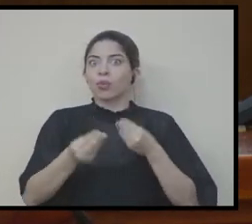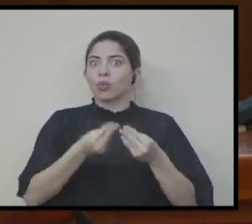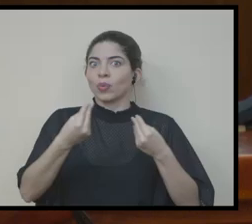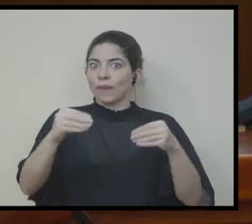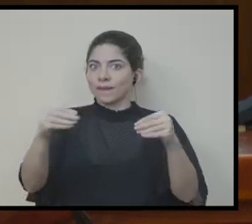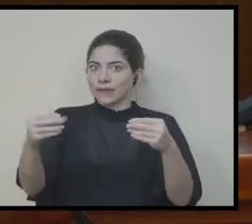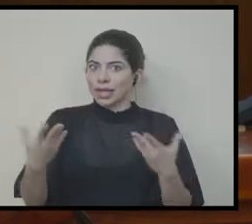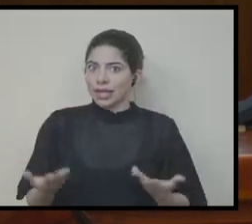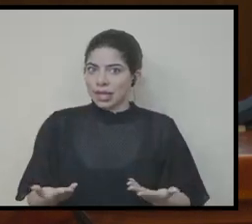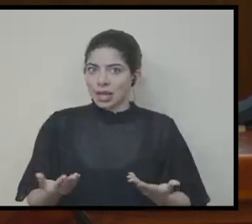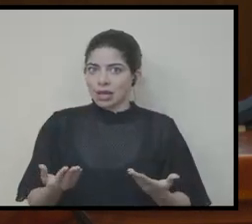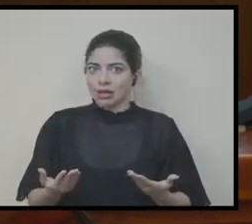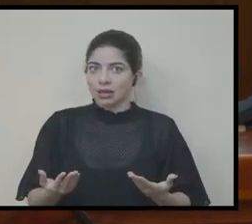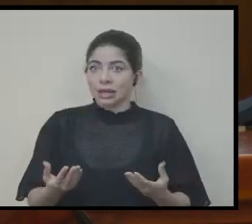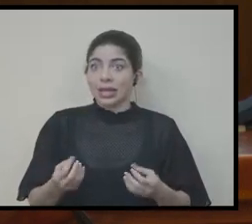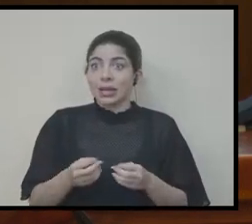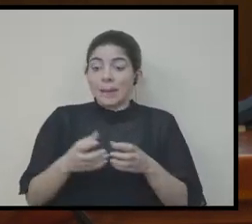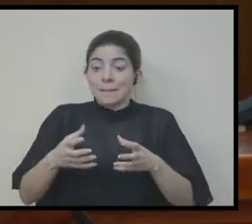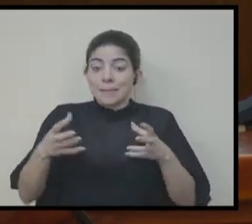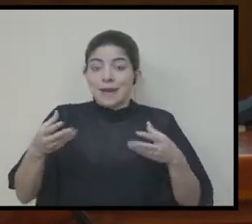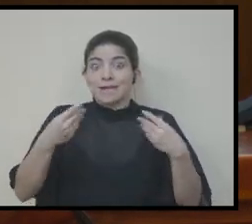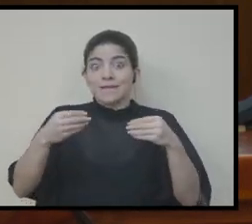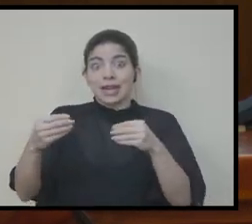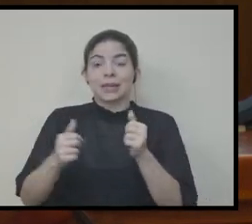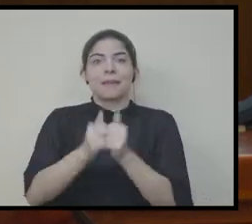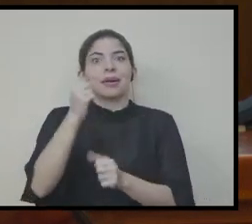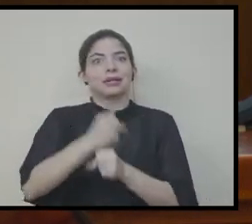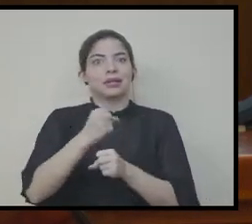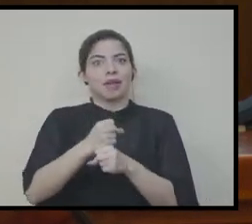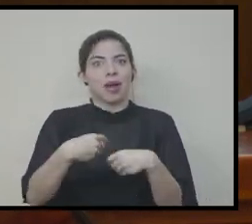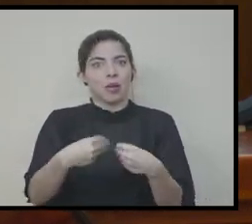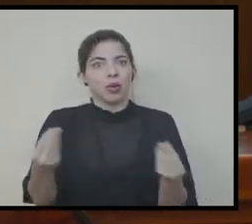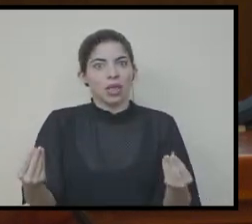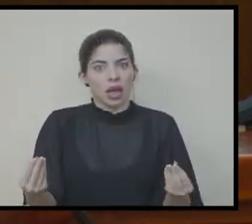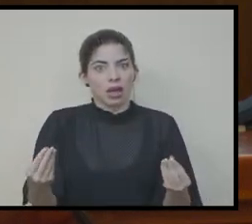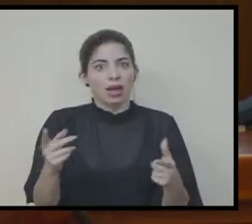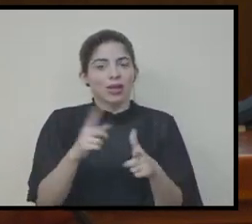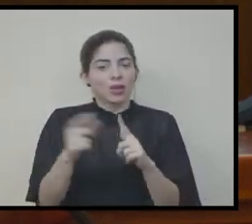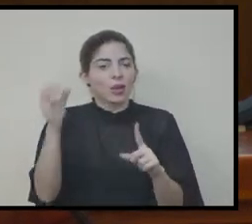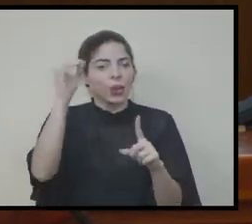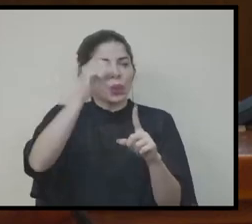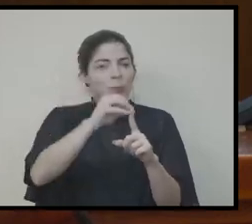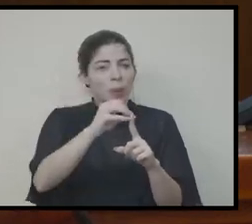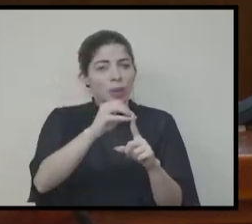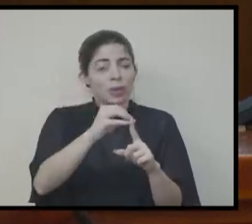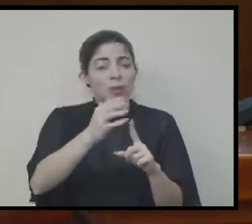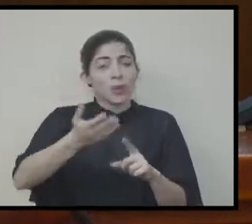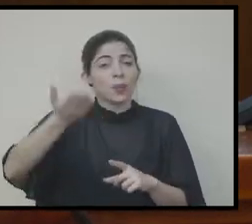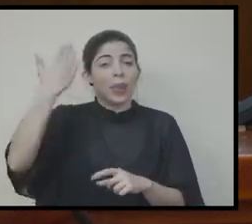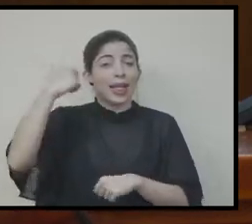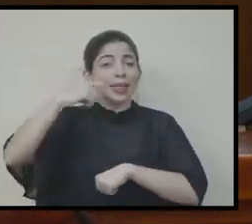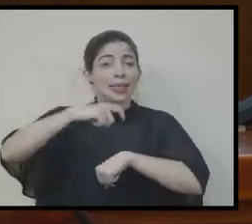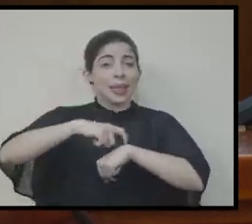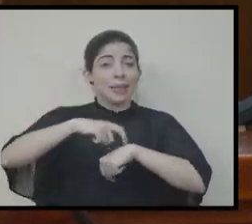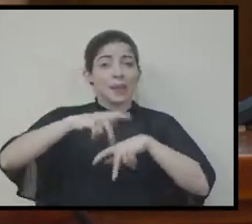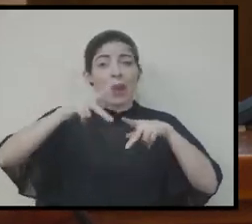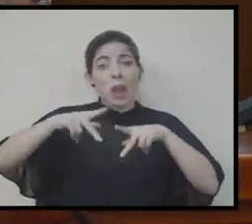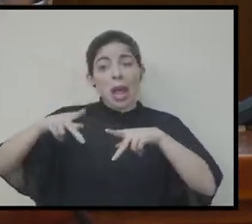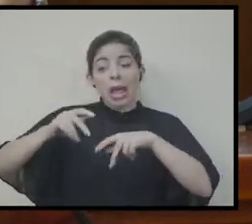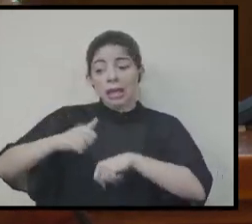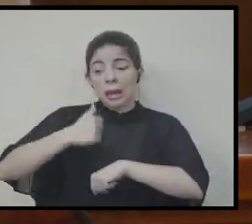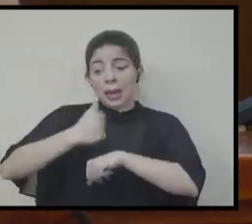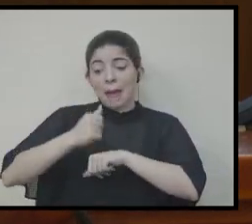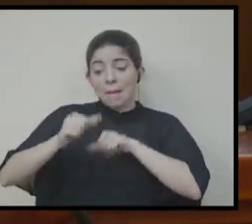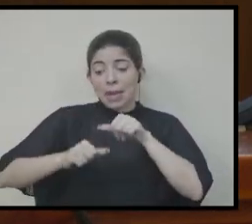venda, y entre más se vende, más empleo genera. O sea, al fin y al cabo, aquellos tiempos en que la gente montaba una